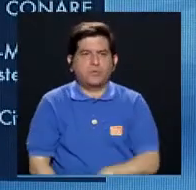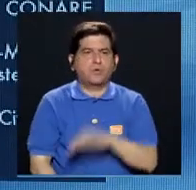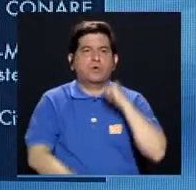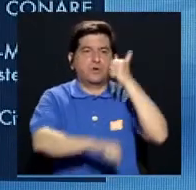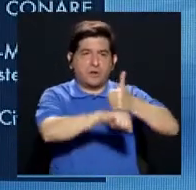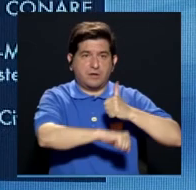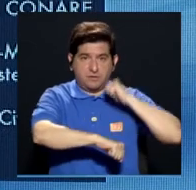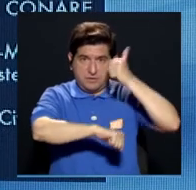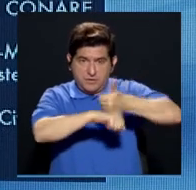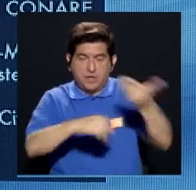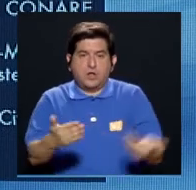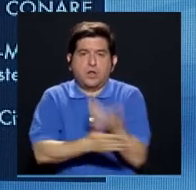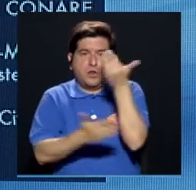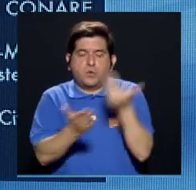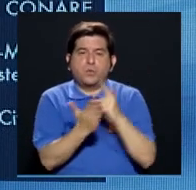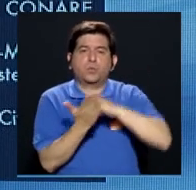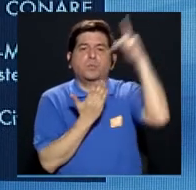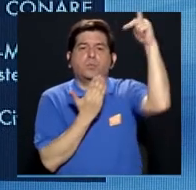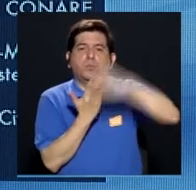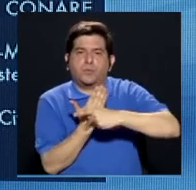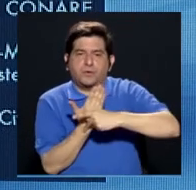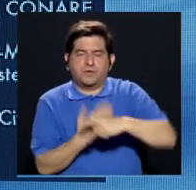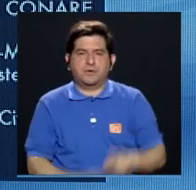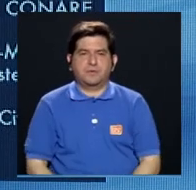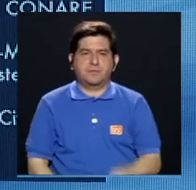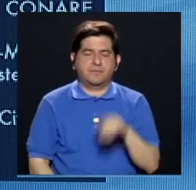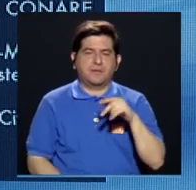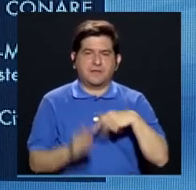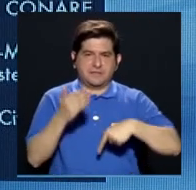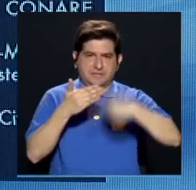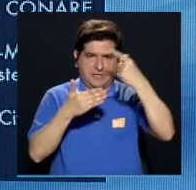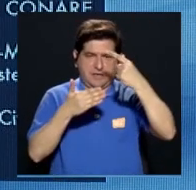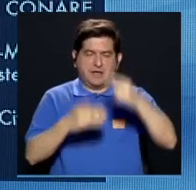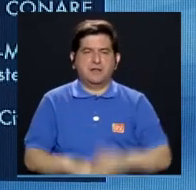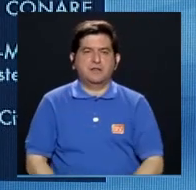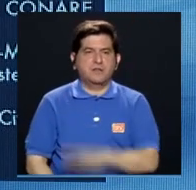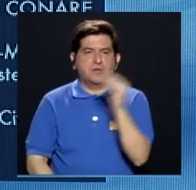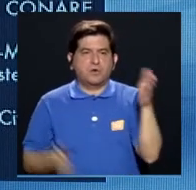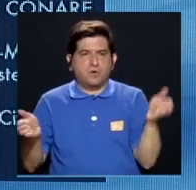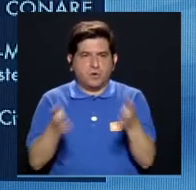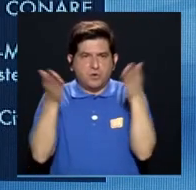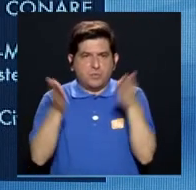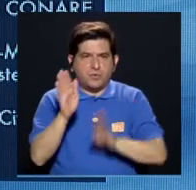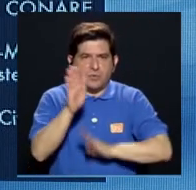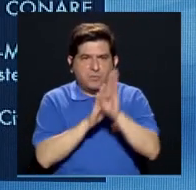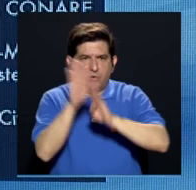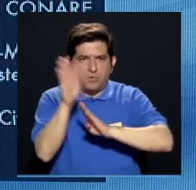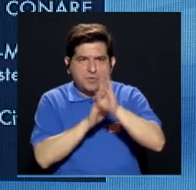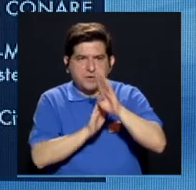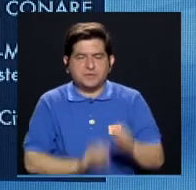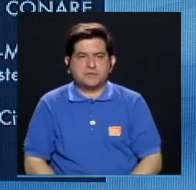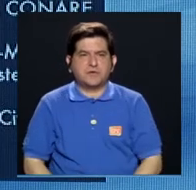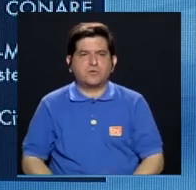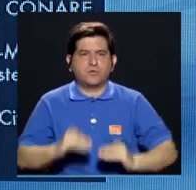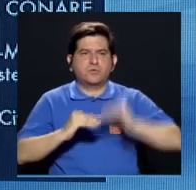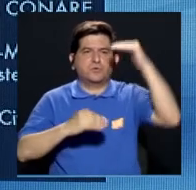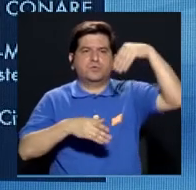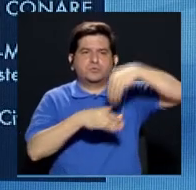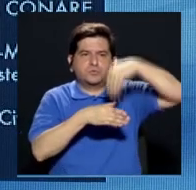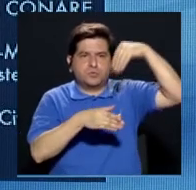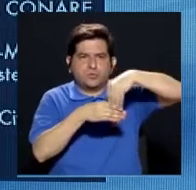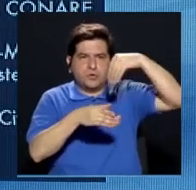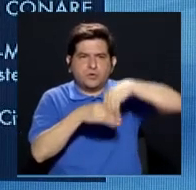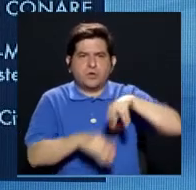el establecimiento de nuevos programas de grado y hemos promovido el desarrollo de un mayor